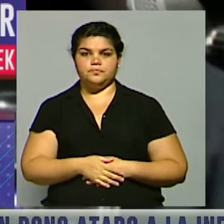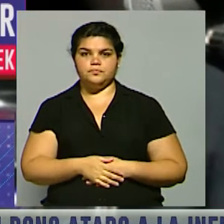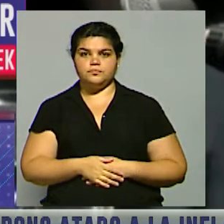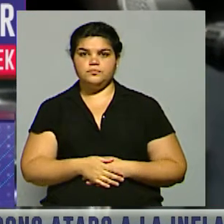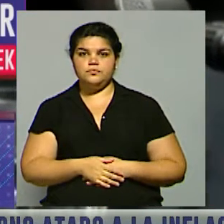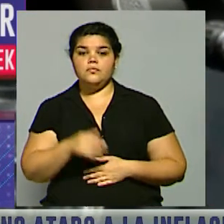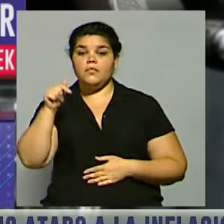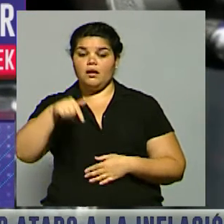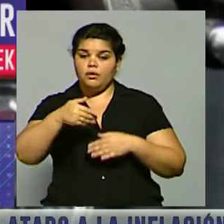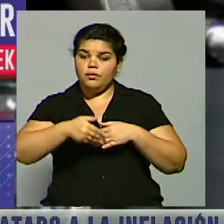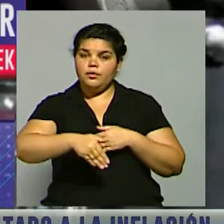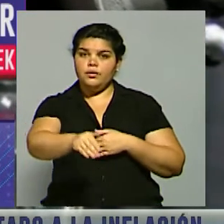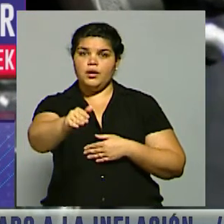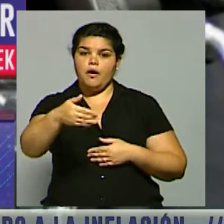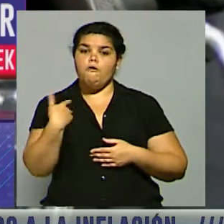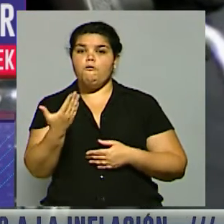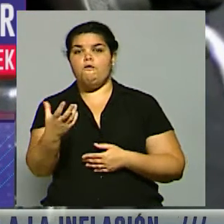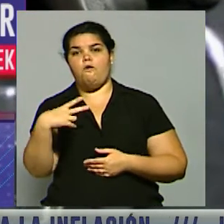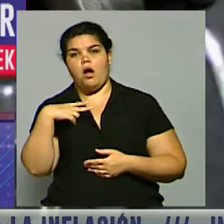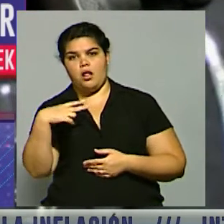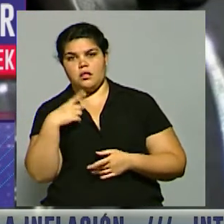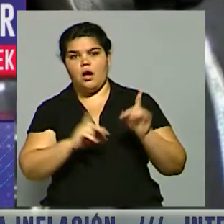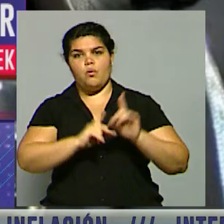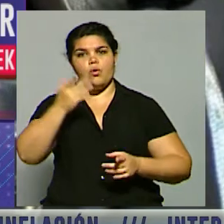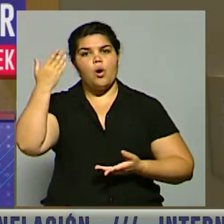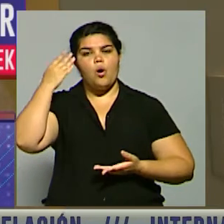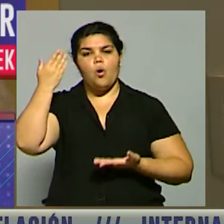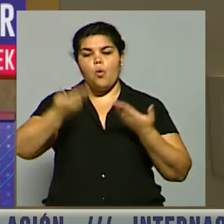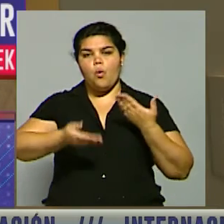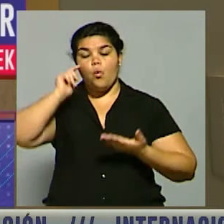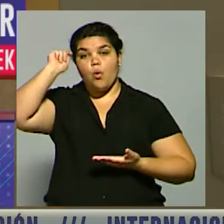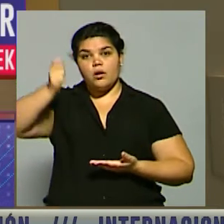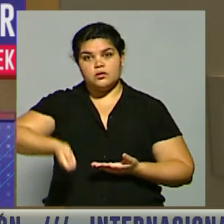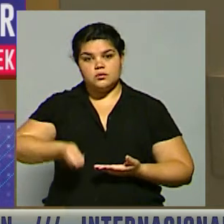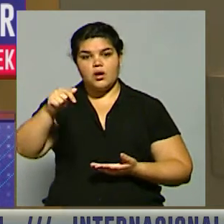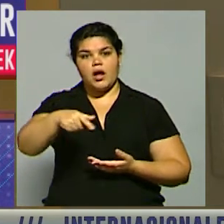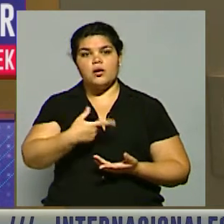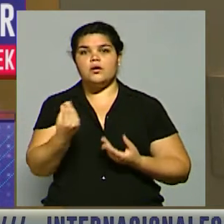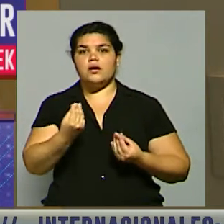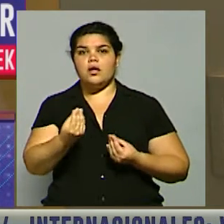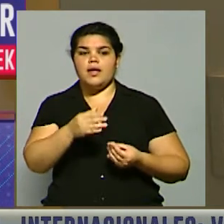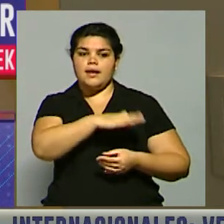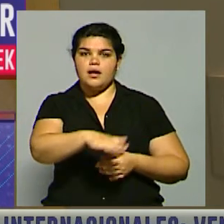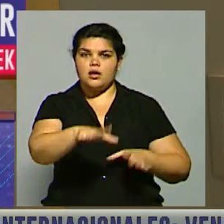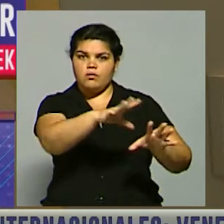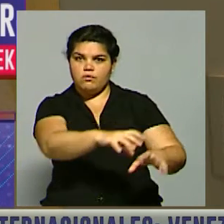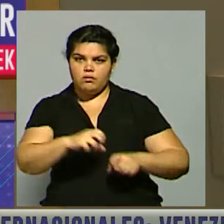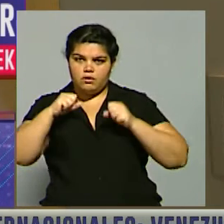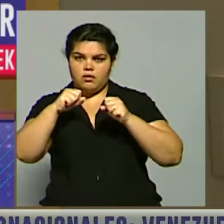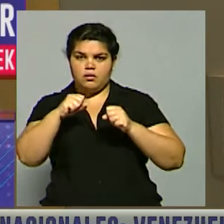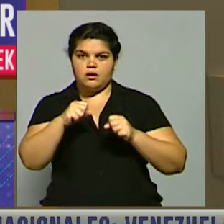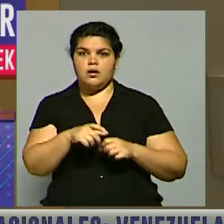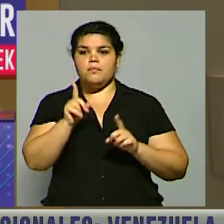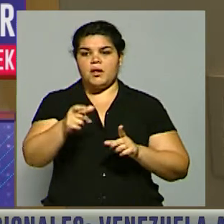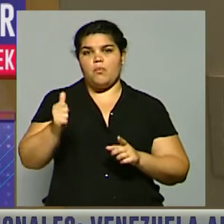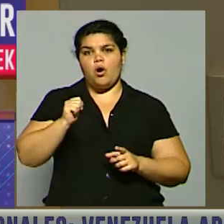Todavía quedan varias causas pendientes, quedan algunos juicios con relación a la restitución de menores secuestrados durante